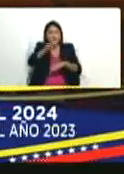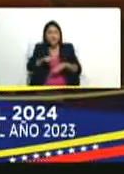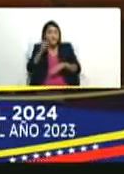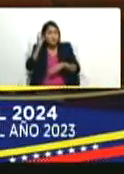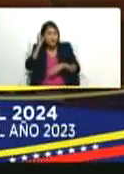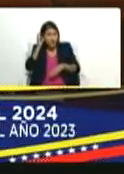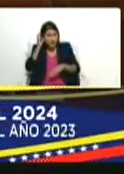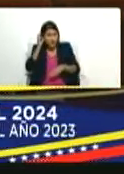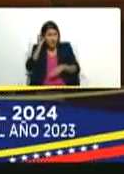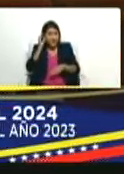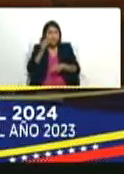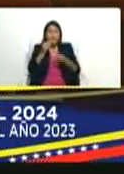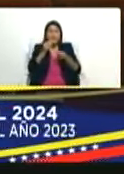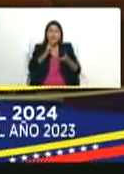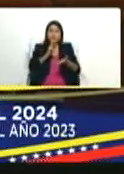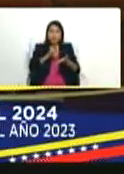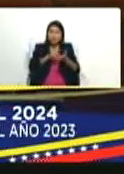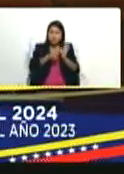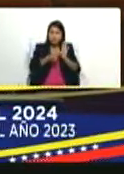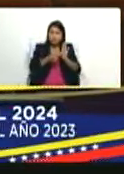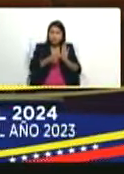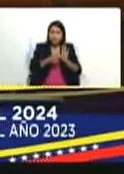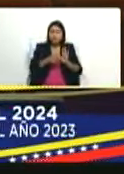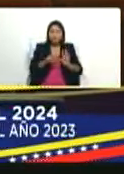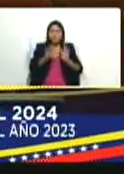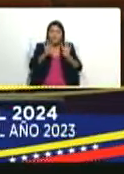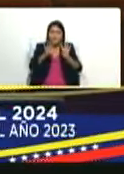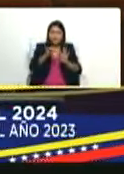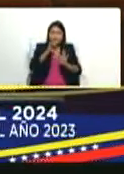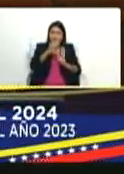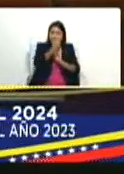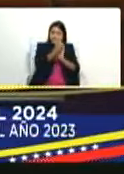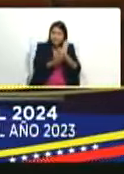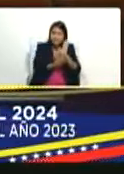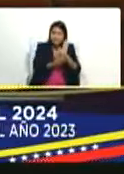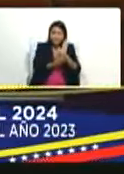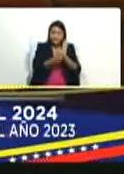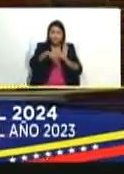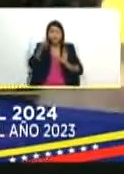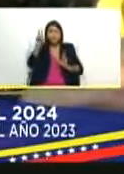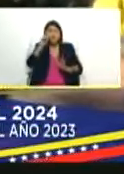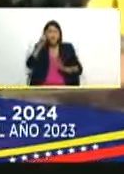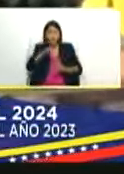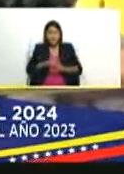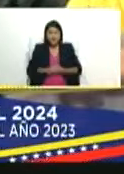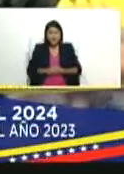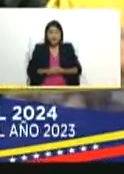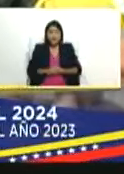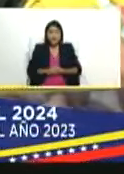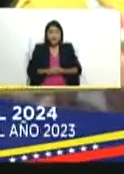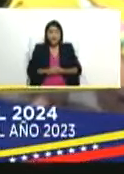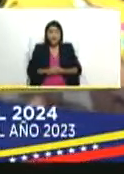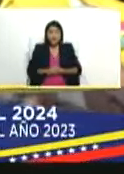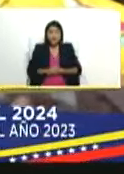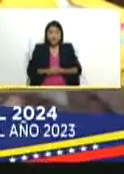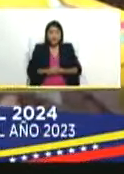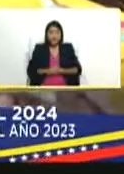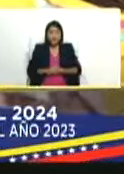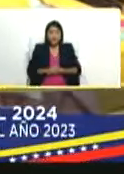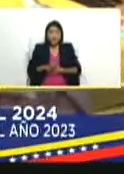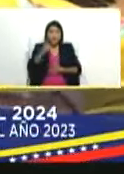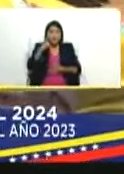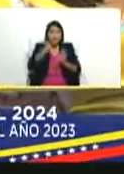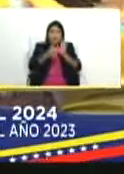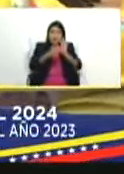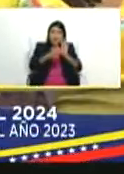Género, con el objeto de realizar la defensa del noveno informe periódico de la República Bolivariana de Venezuela, presentada ante el Comité para